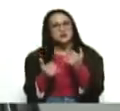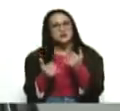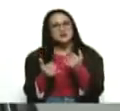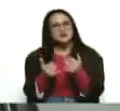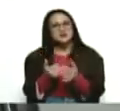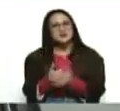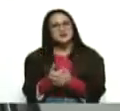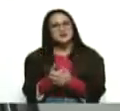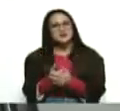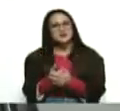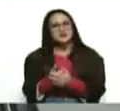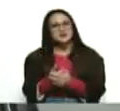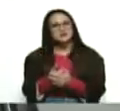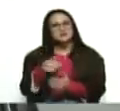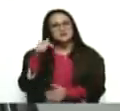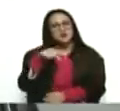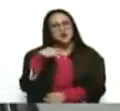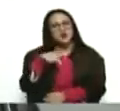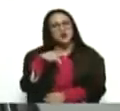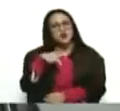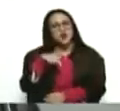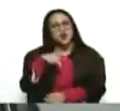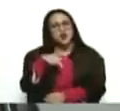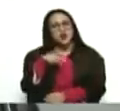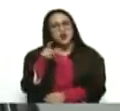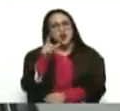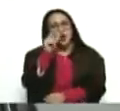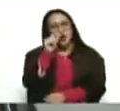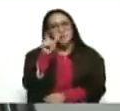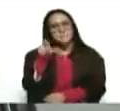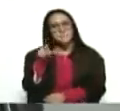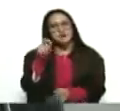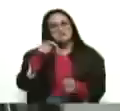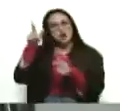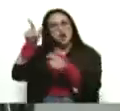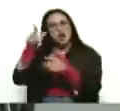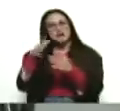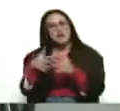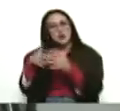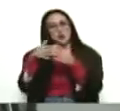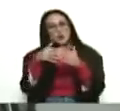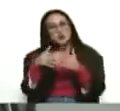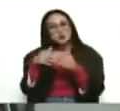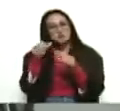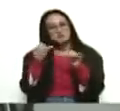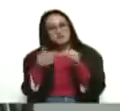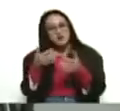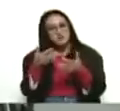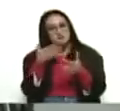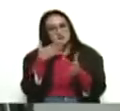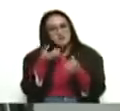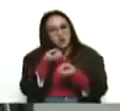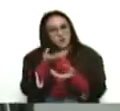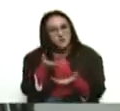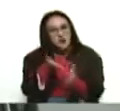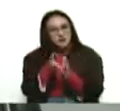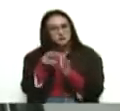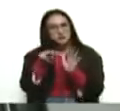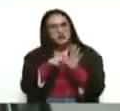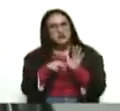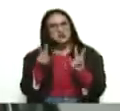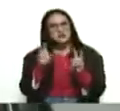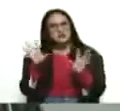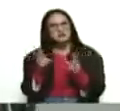permite, hoy fue extraditado Hugo Carvajal a Estados Unidos y quería un comentario suyo sobre esa medida.